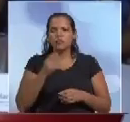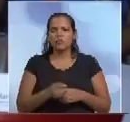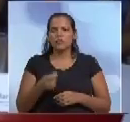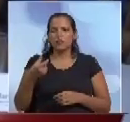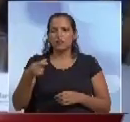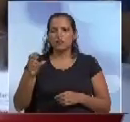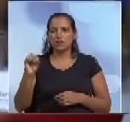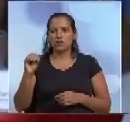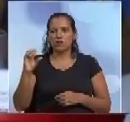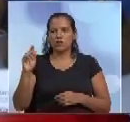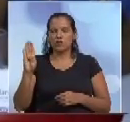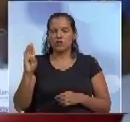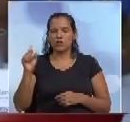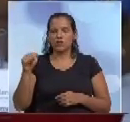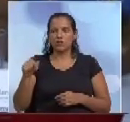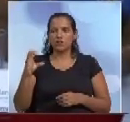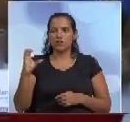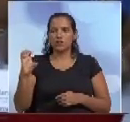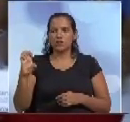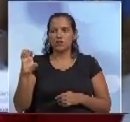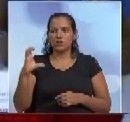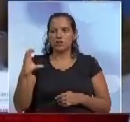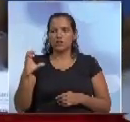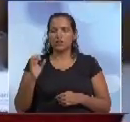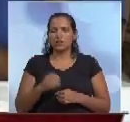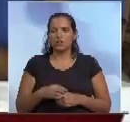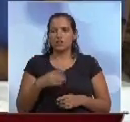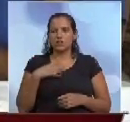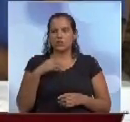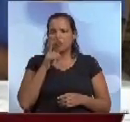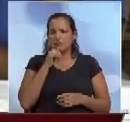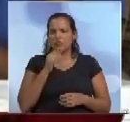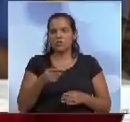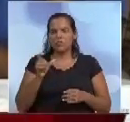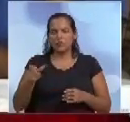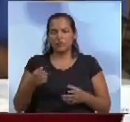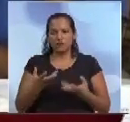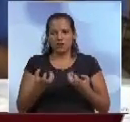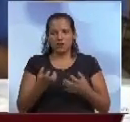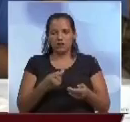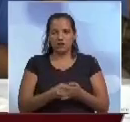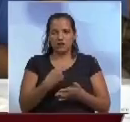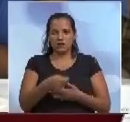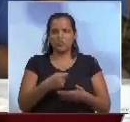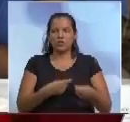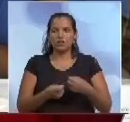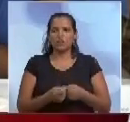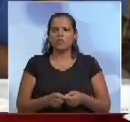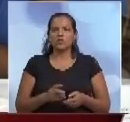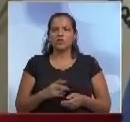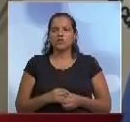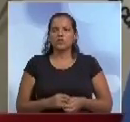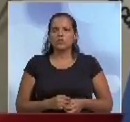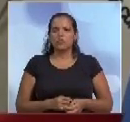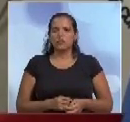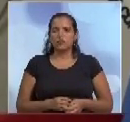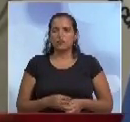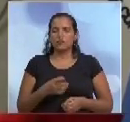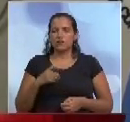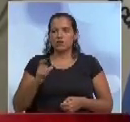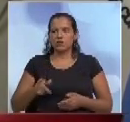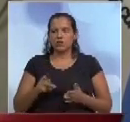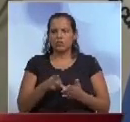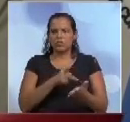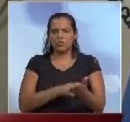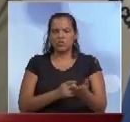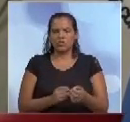subastademedicamentos.compraspublicas.gob.es, habilitado para los nuevos proveedores, incluso extranjeros, que ingresen los datos respectivos. Proceso en el